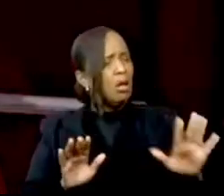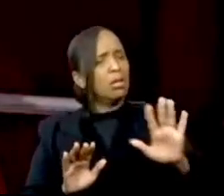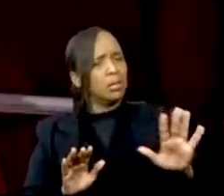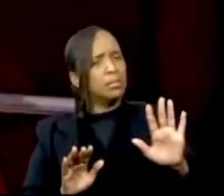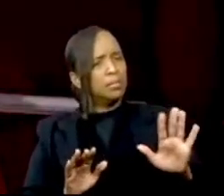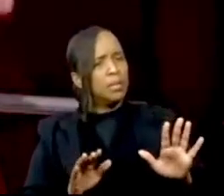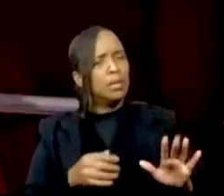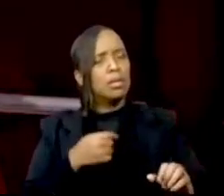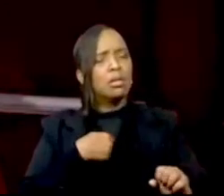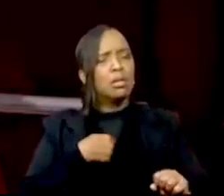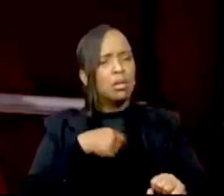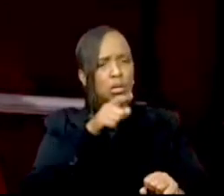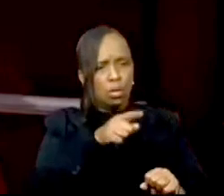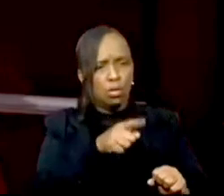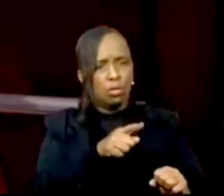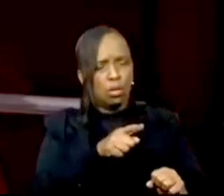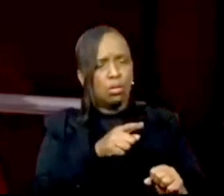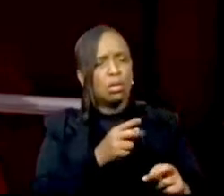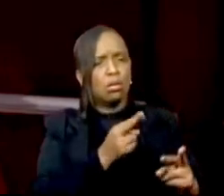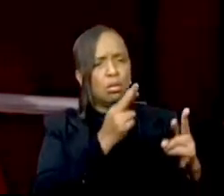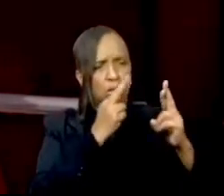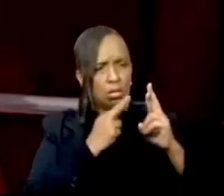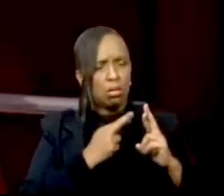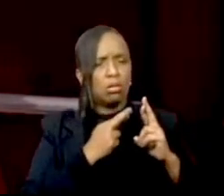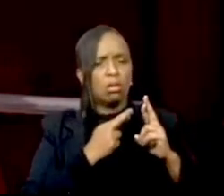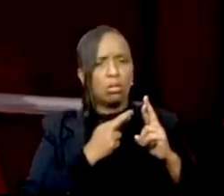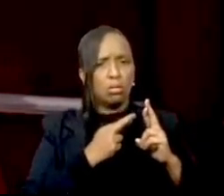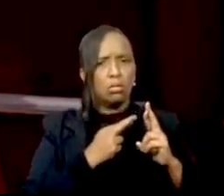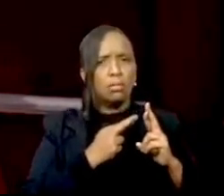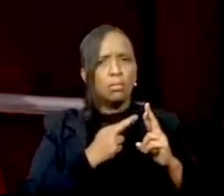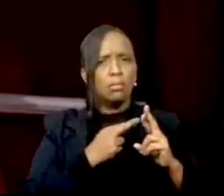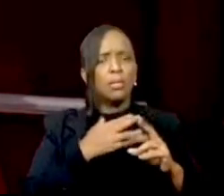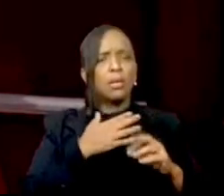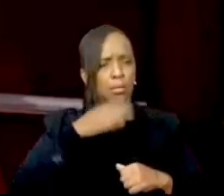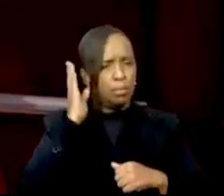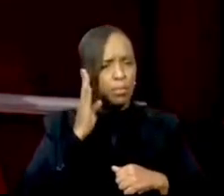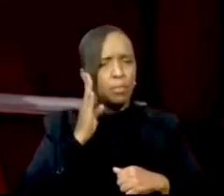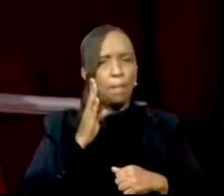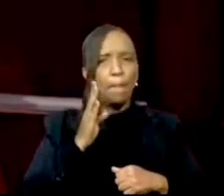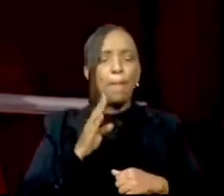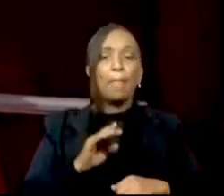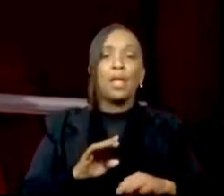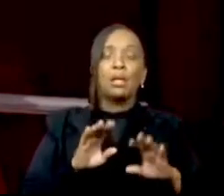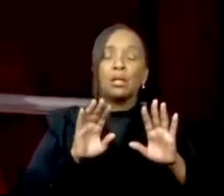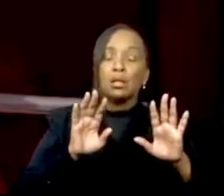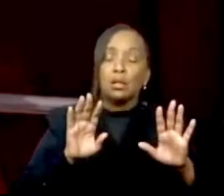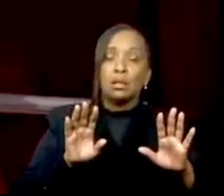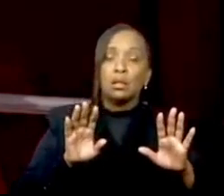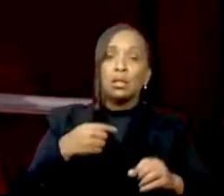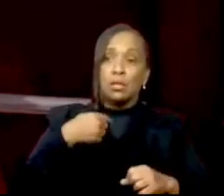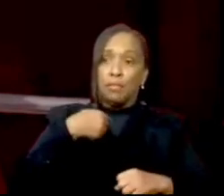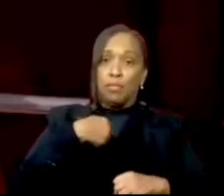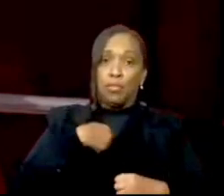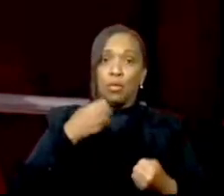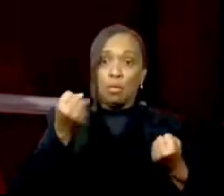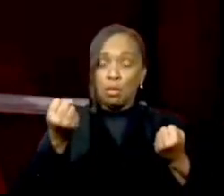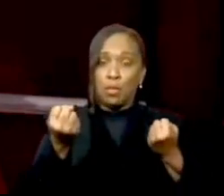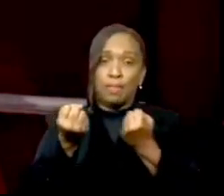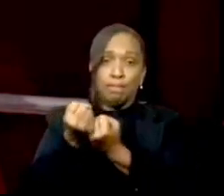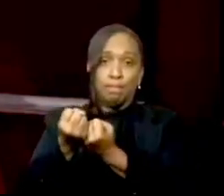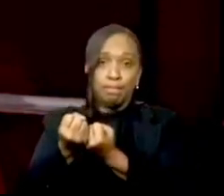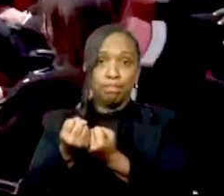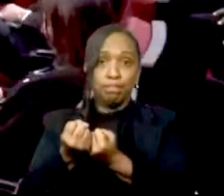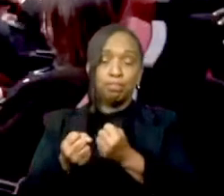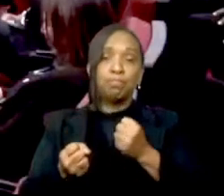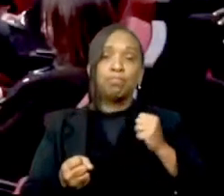resp apoyo la propuesta acaba de hacer el senador Pedro castre Muchas